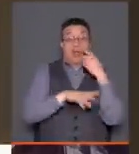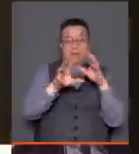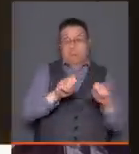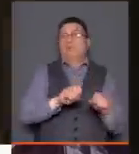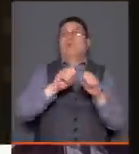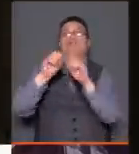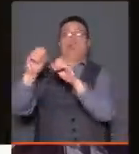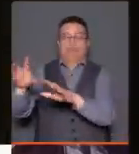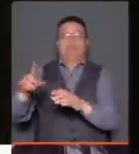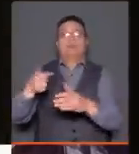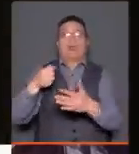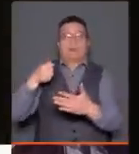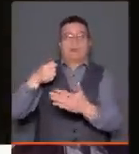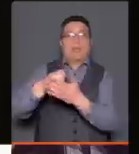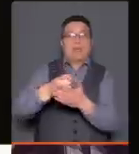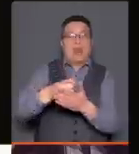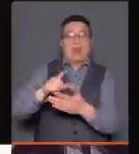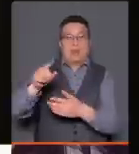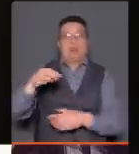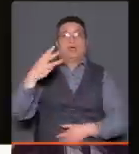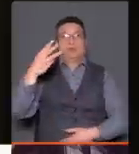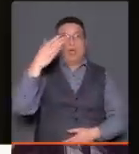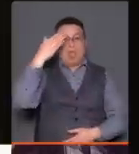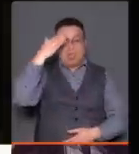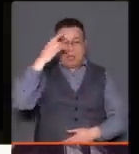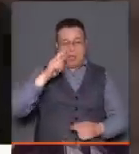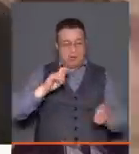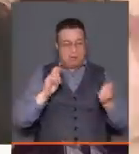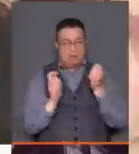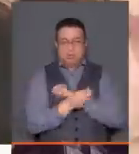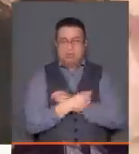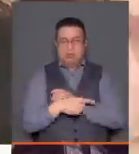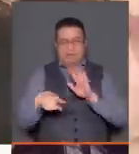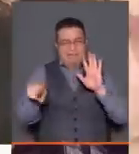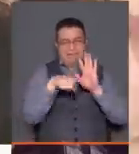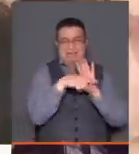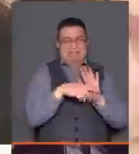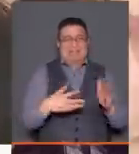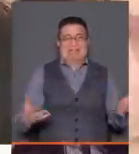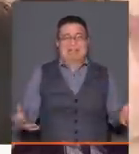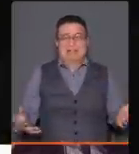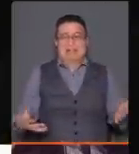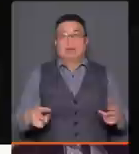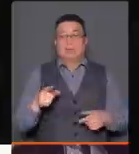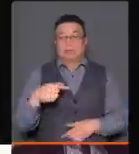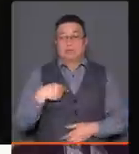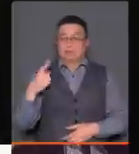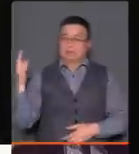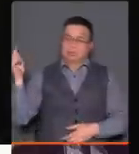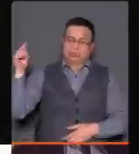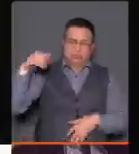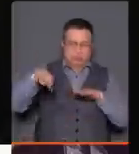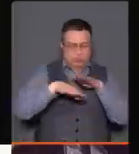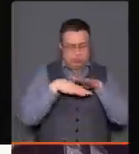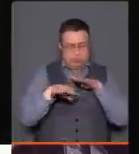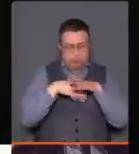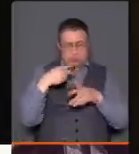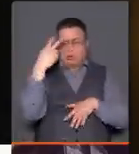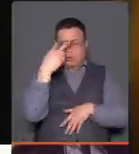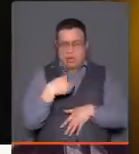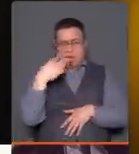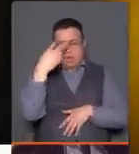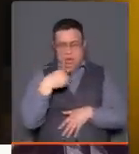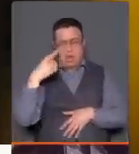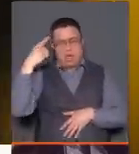terminal felicitan tres días cambió para siempre y para mal me viene todo el camino llorando pensando sabía